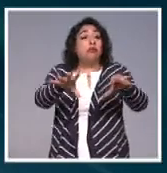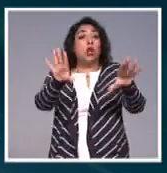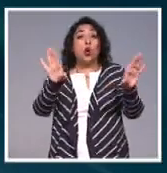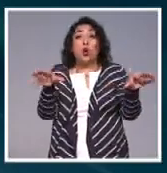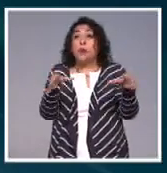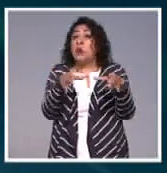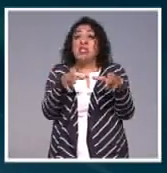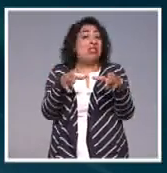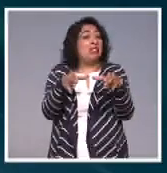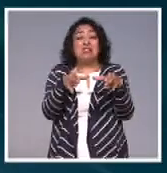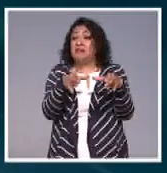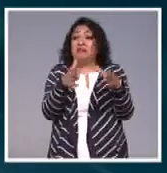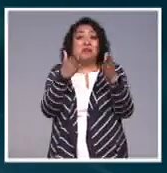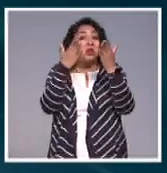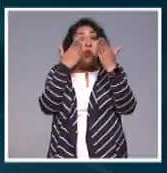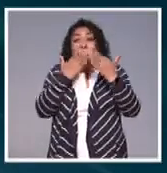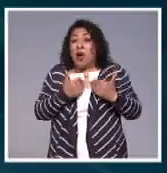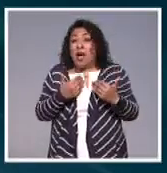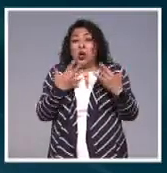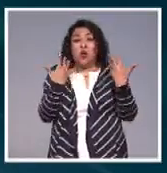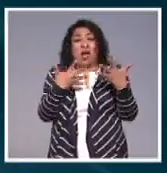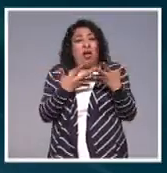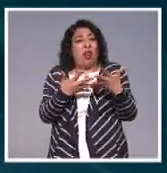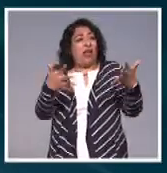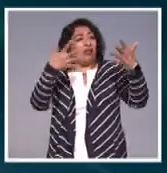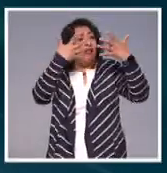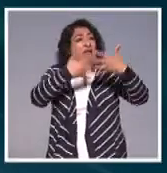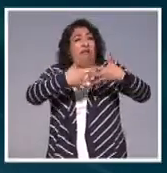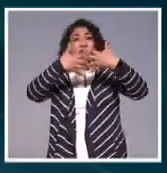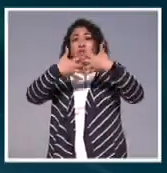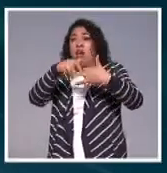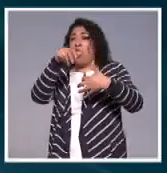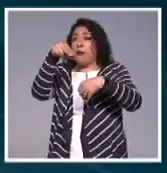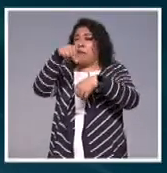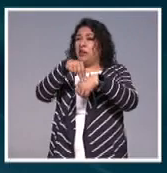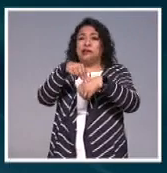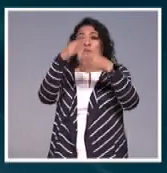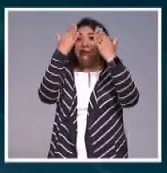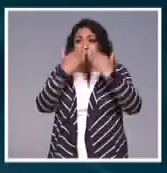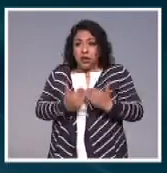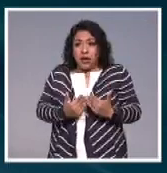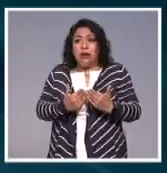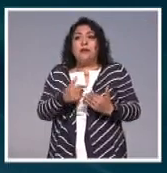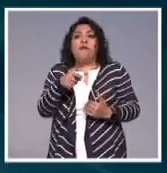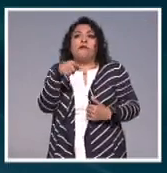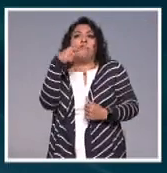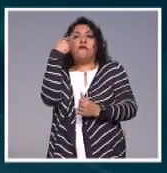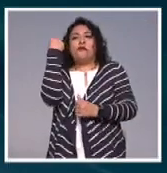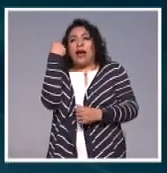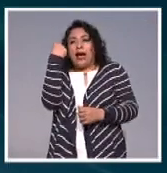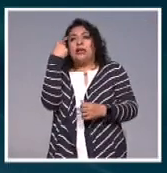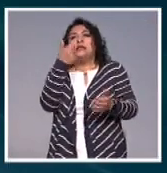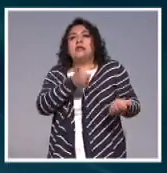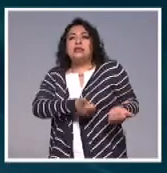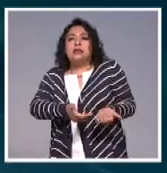comunidades donde no hay las grandes infraestructuras médicas y sea, digamos, más fácil